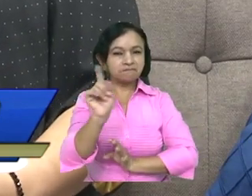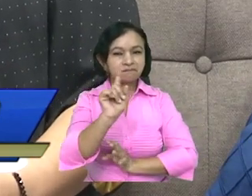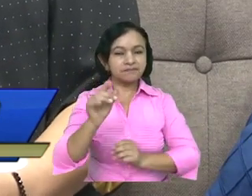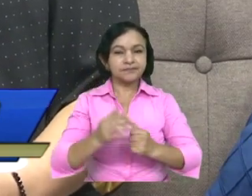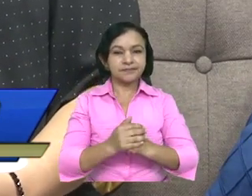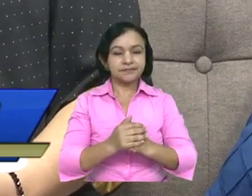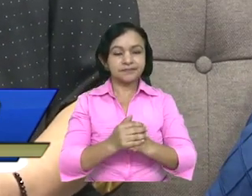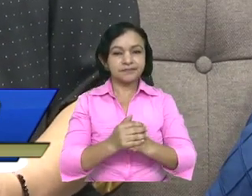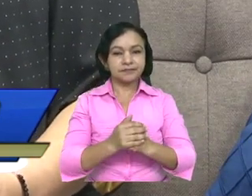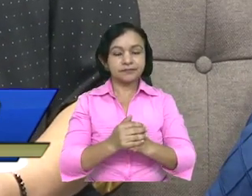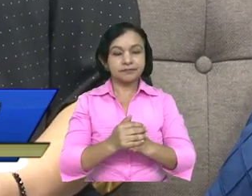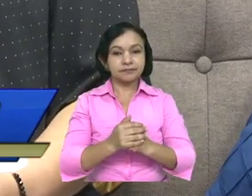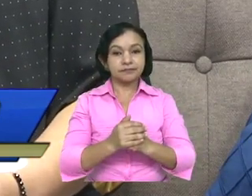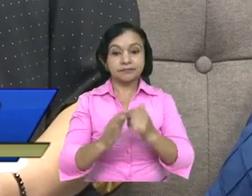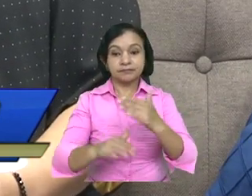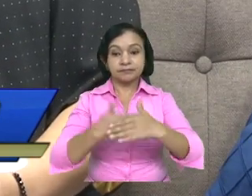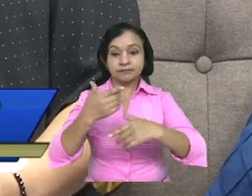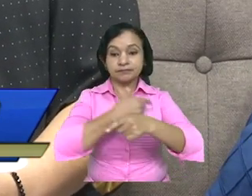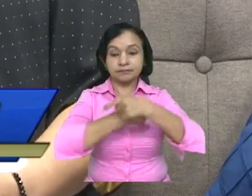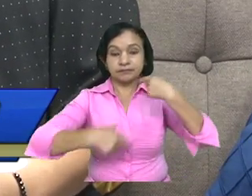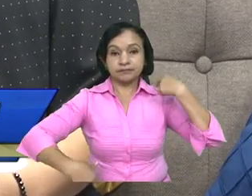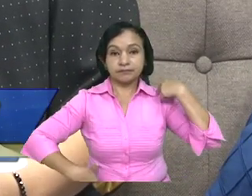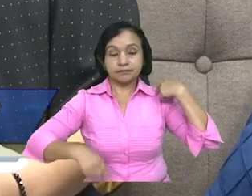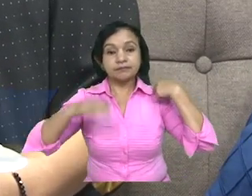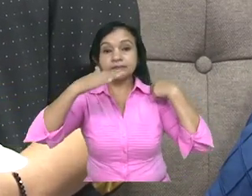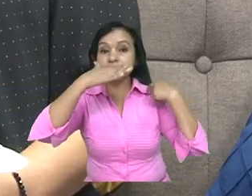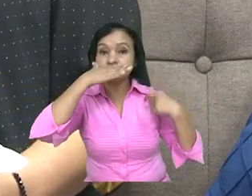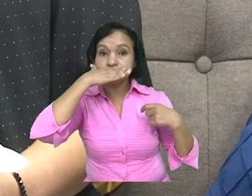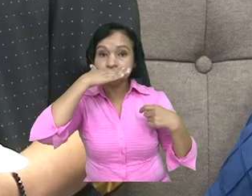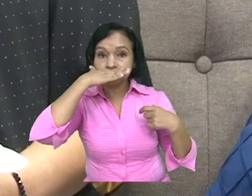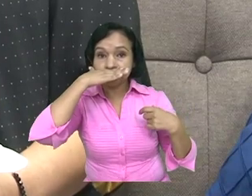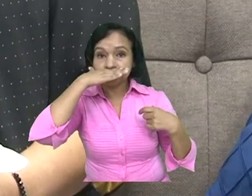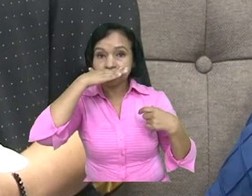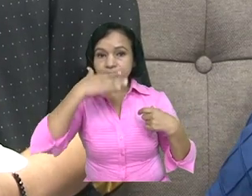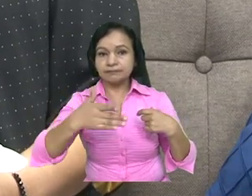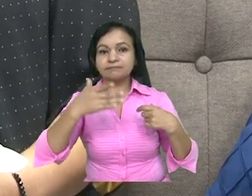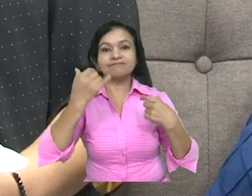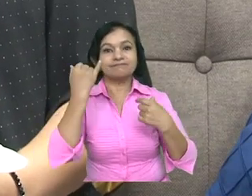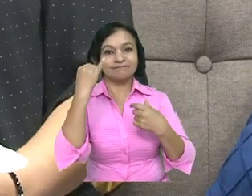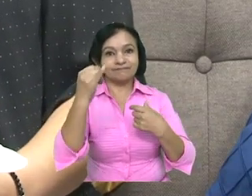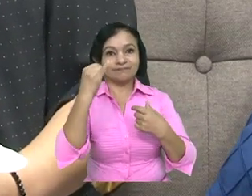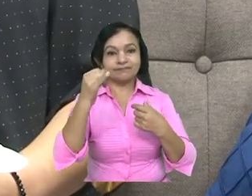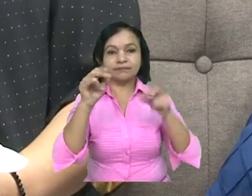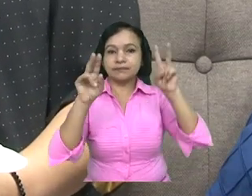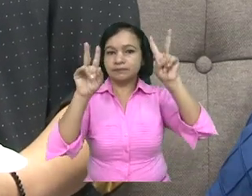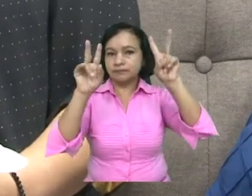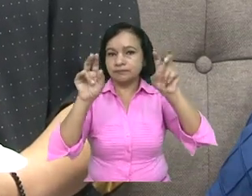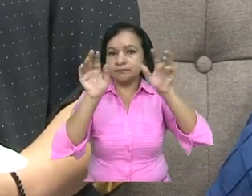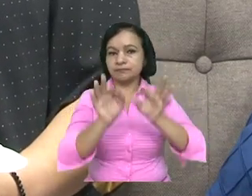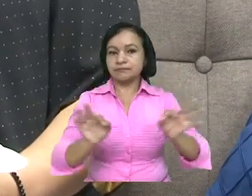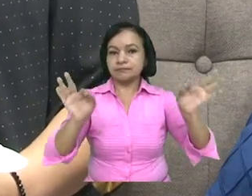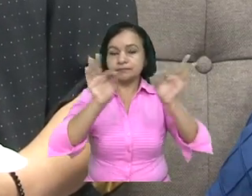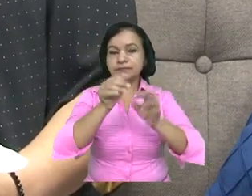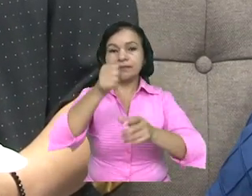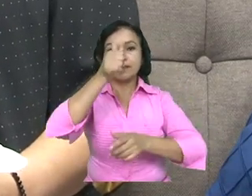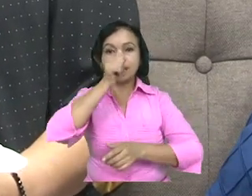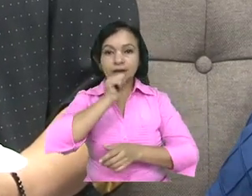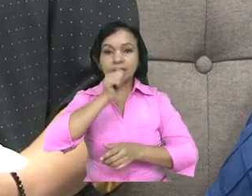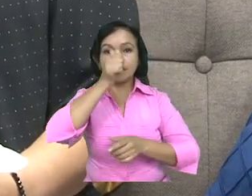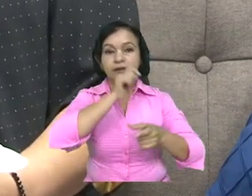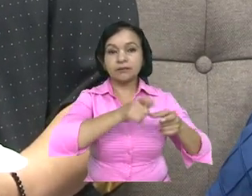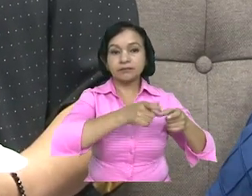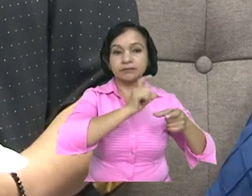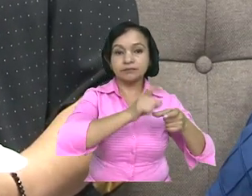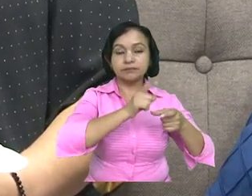gobierno de Reconciliación y Unidad Nacional se priorizó este tema. ¿Por qué? Porque las